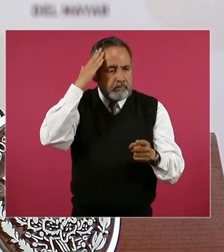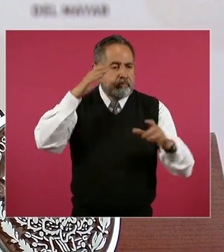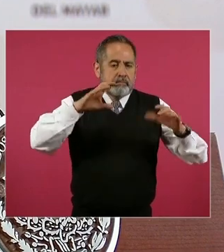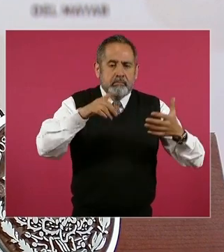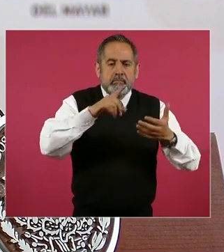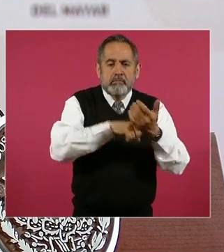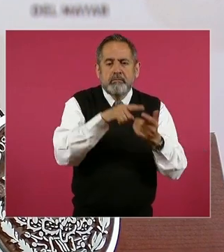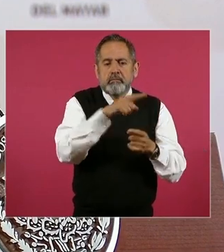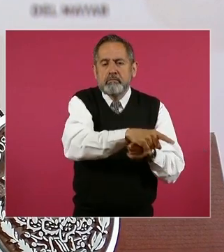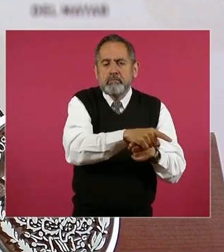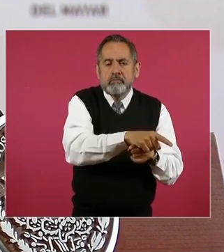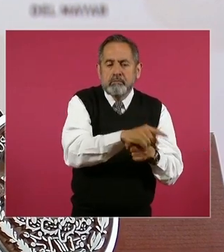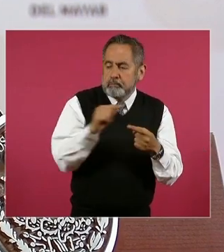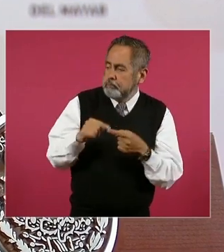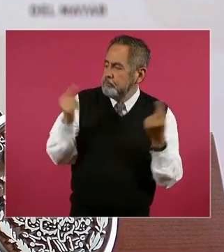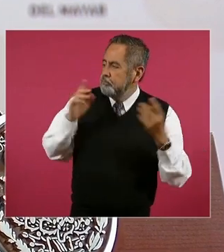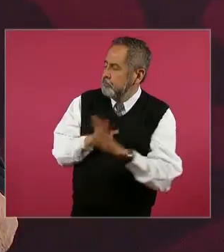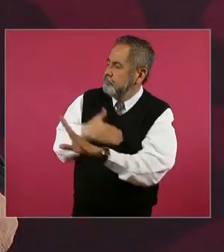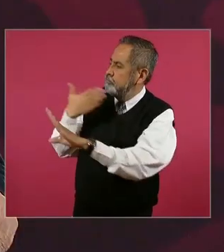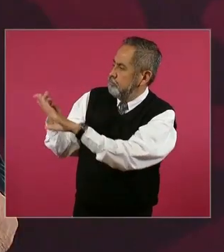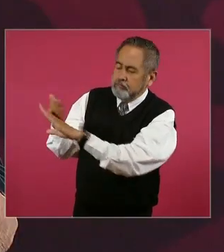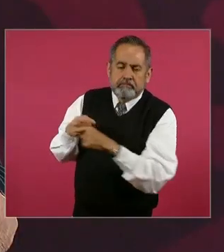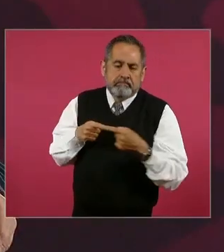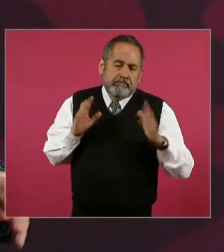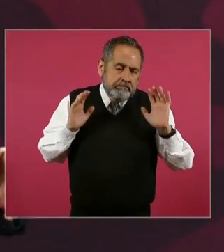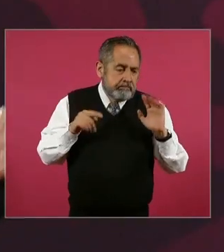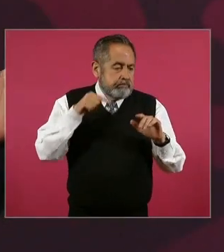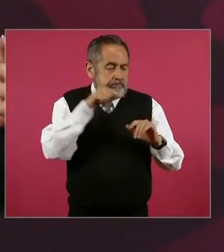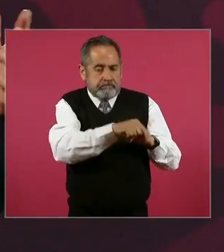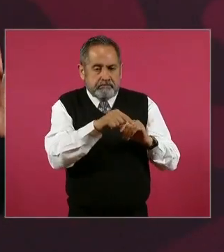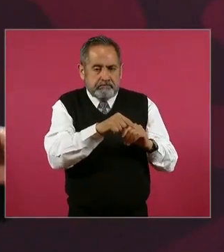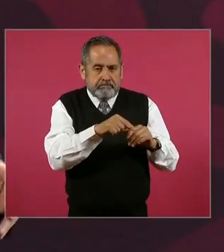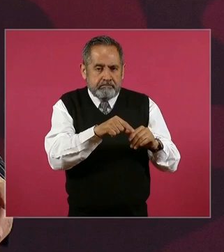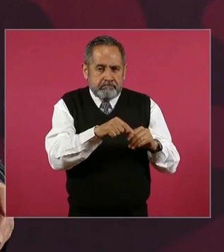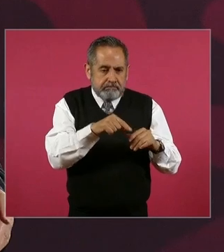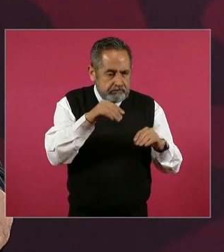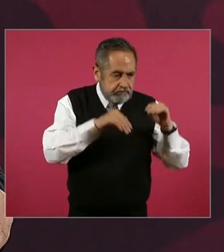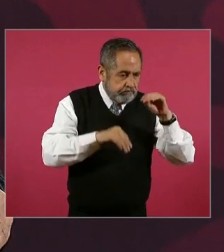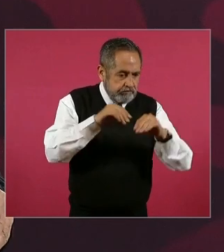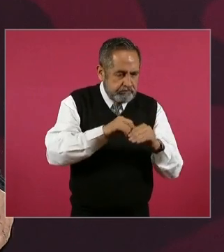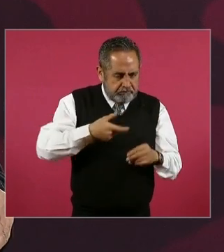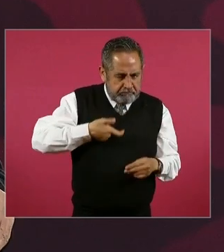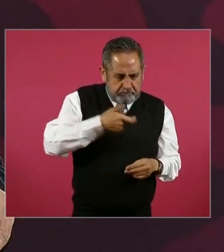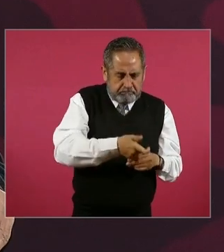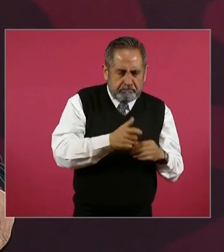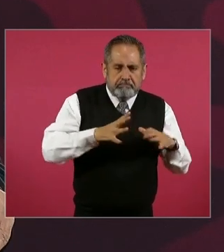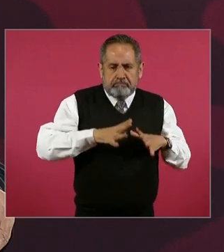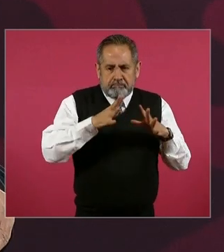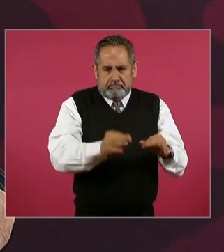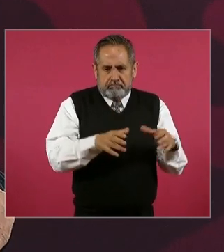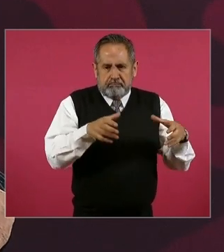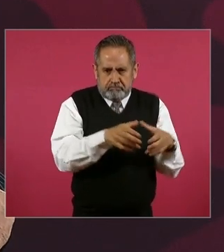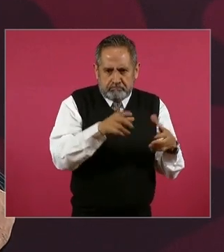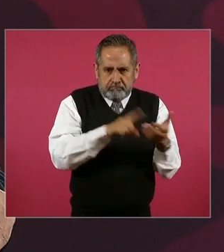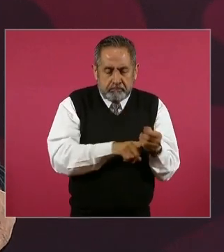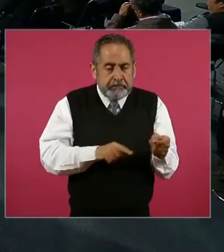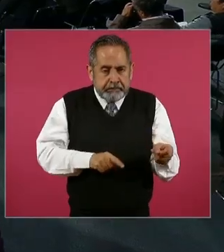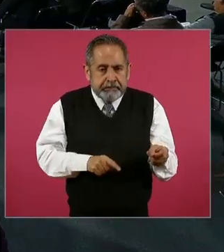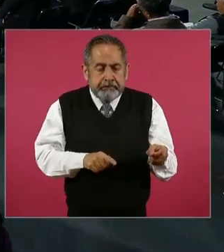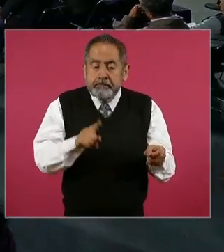coalición opositora que se creó en gran medida bajo sus propios auspicios digamos